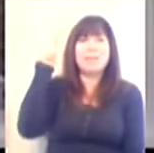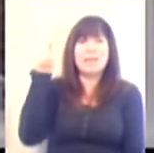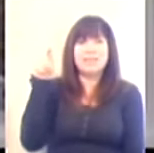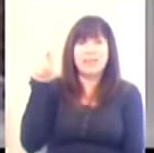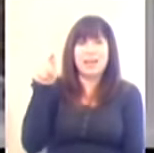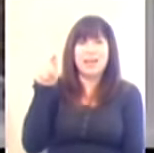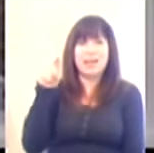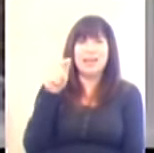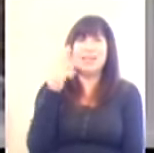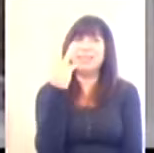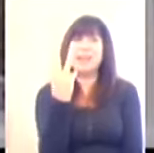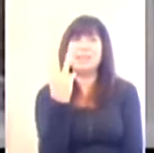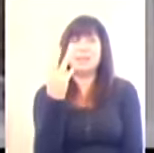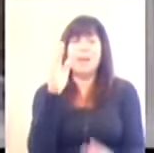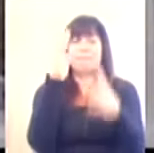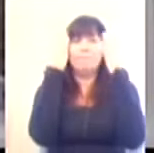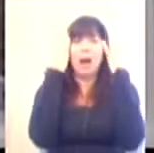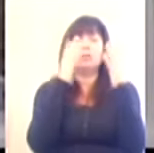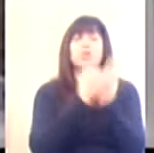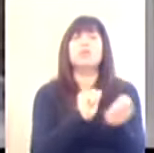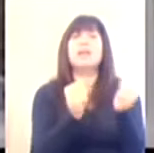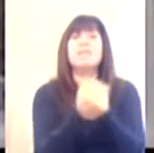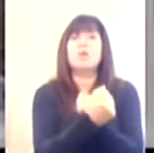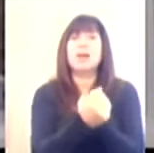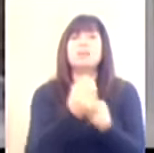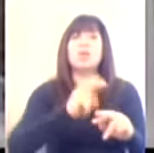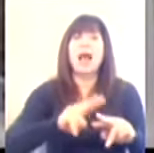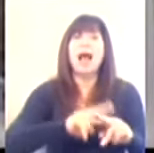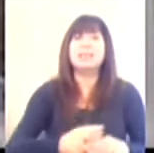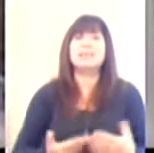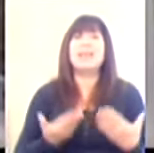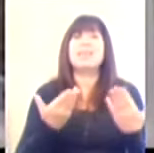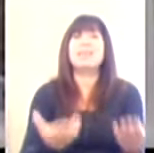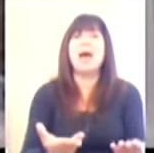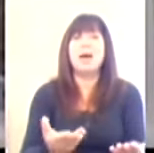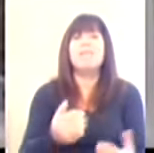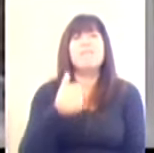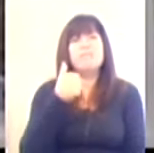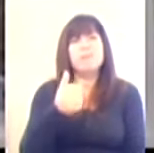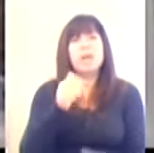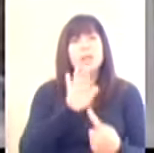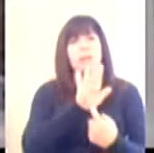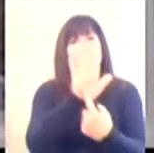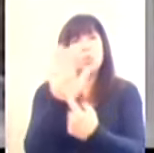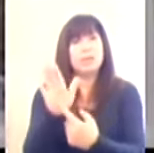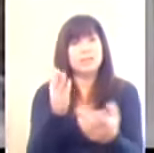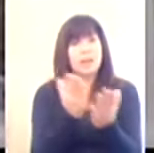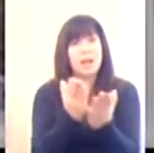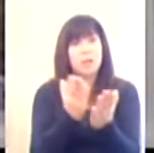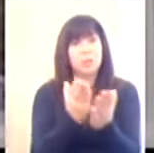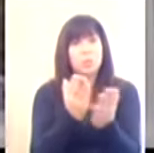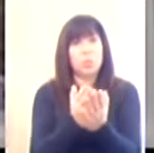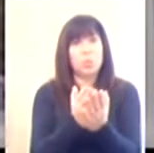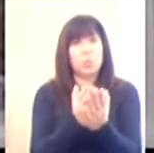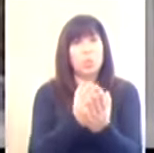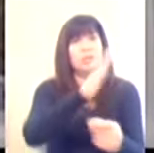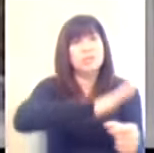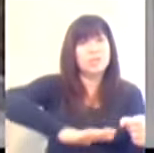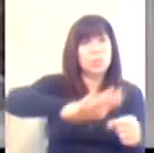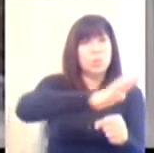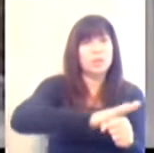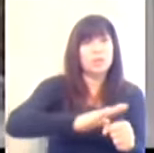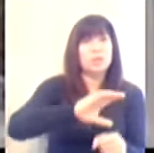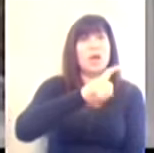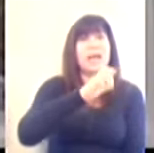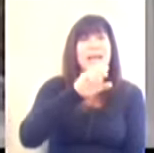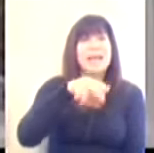triple impacto que esta transformación genera, tal como muy bien lo demuestra el estudio que la Asociación de Generadores presentará hoy en